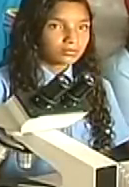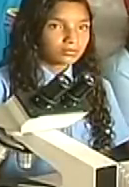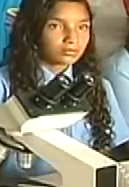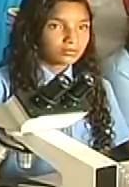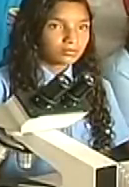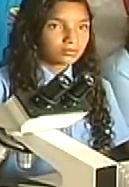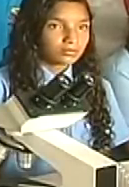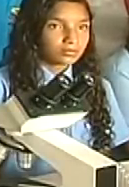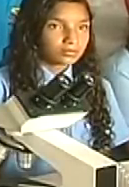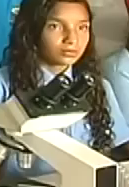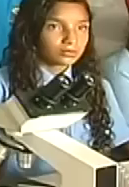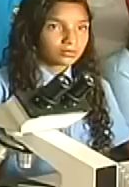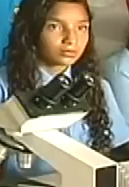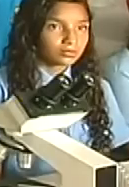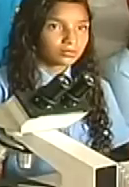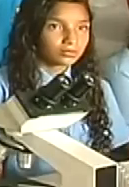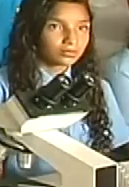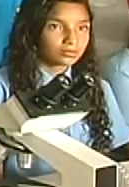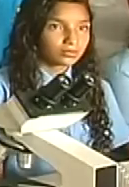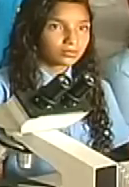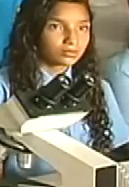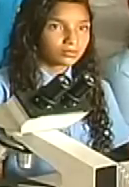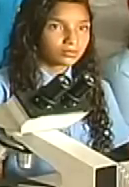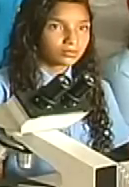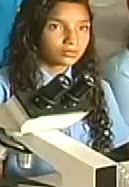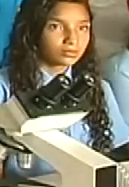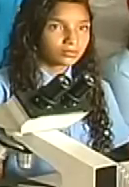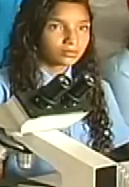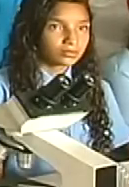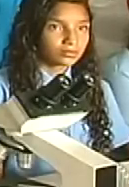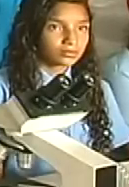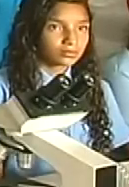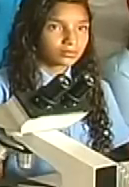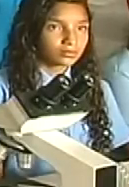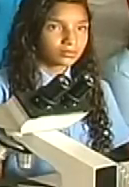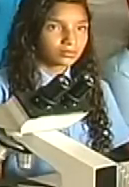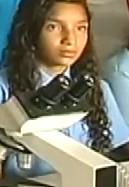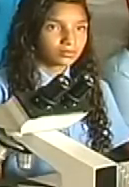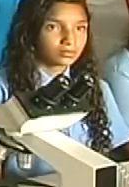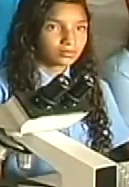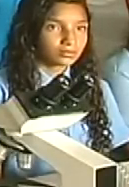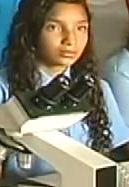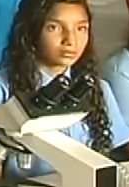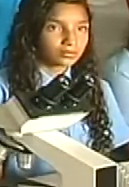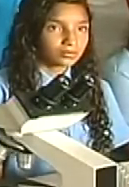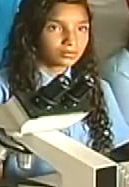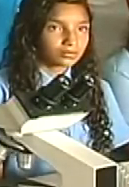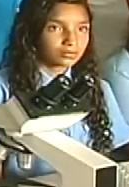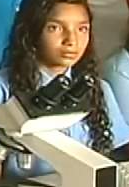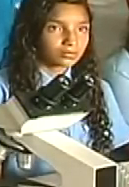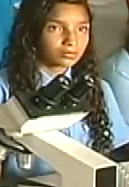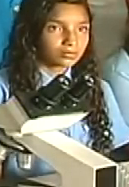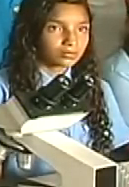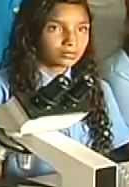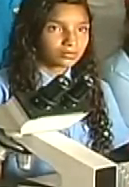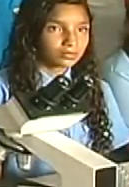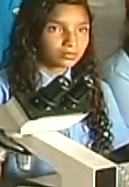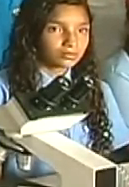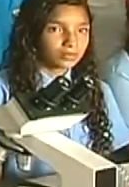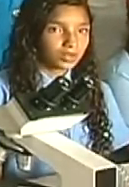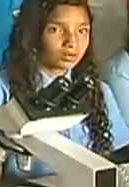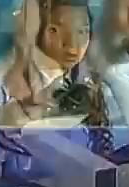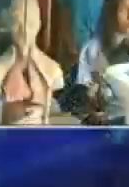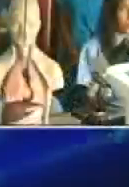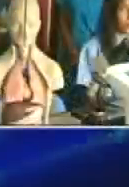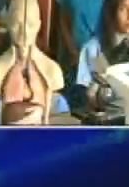buenas tardes mi comandante presidente bueno realmente estoy muy emocionada por este gran logro sabe para mí es un